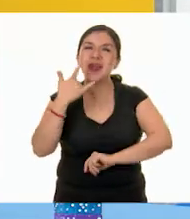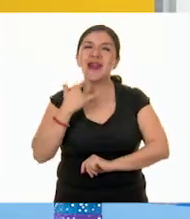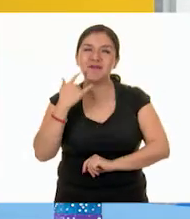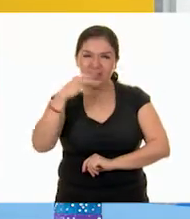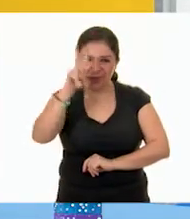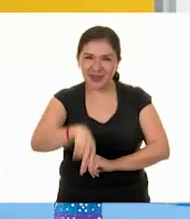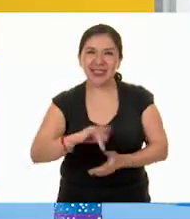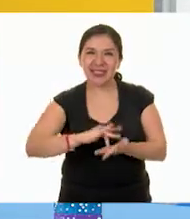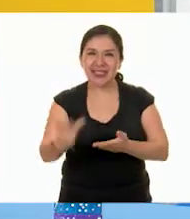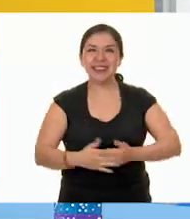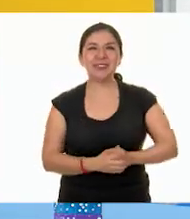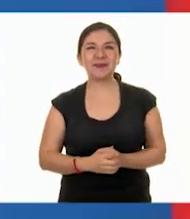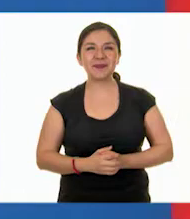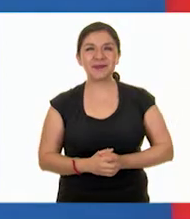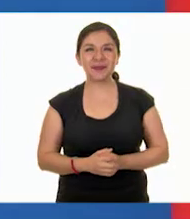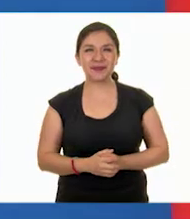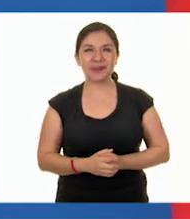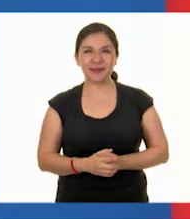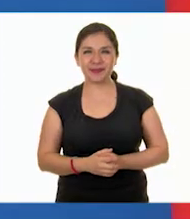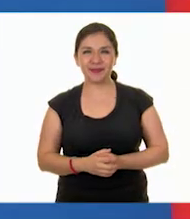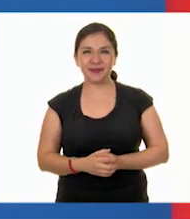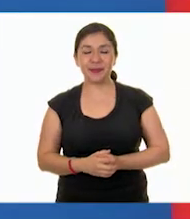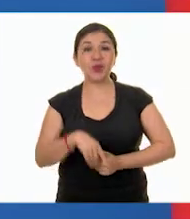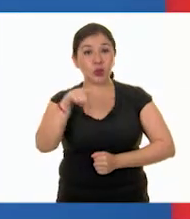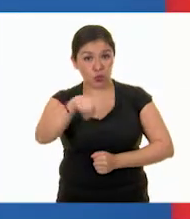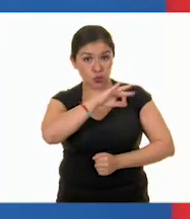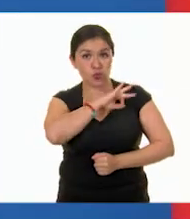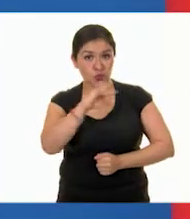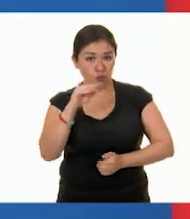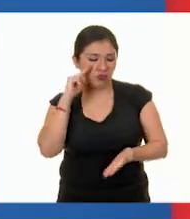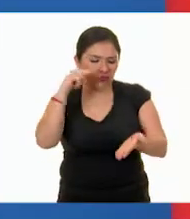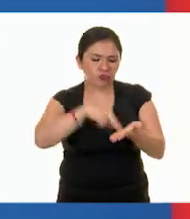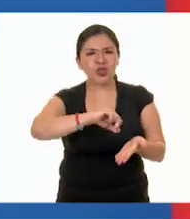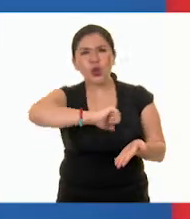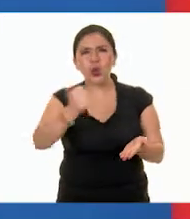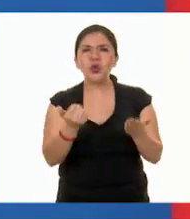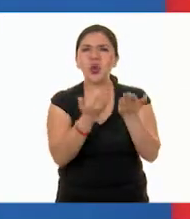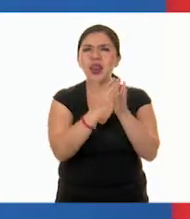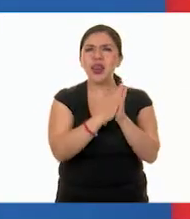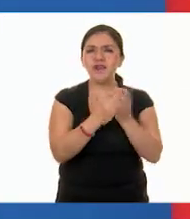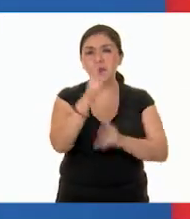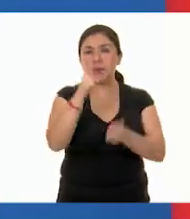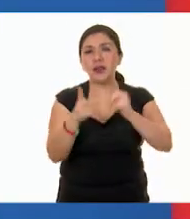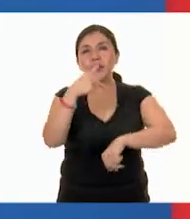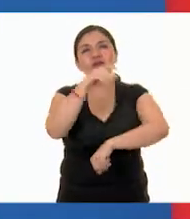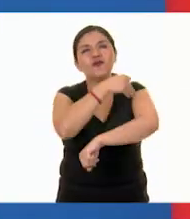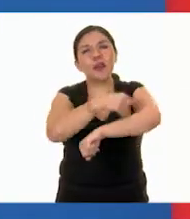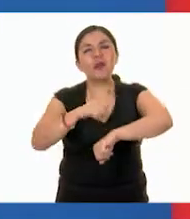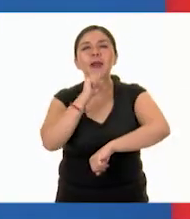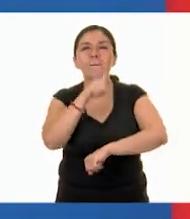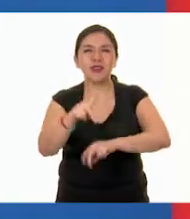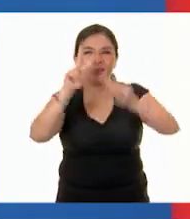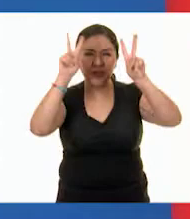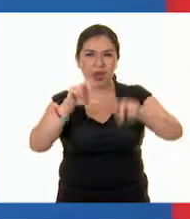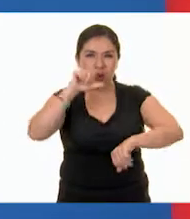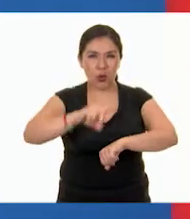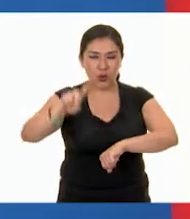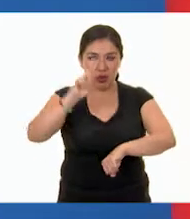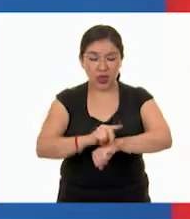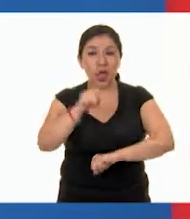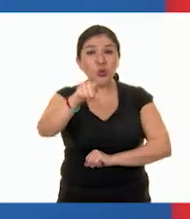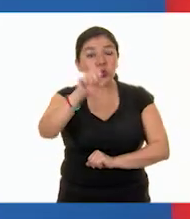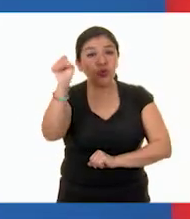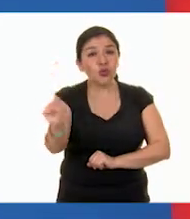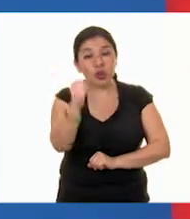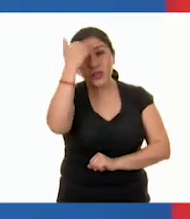ella. Muchas gracias, María. Si te es posible, consulta otros libros y comenta el tema de hoy con tu familia. Si tienes